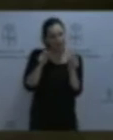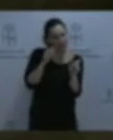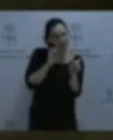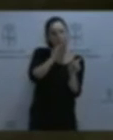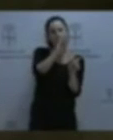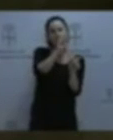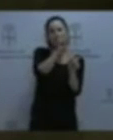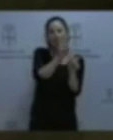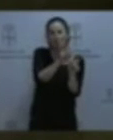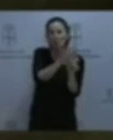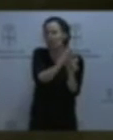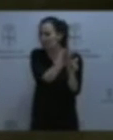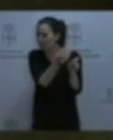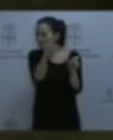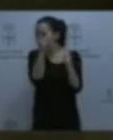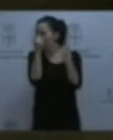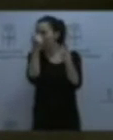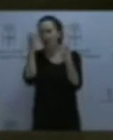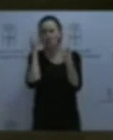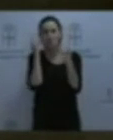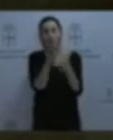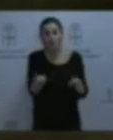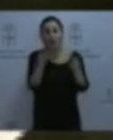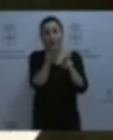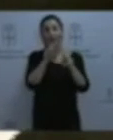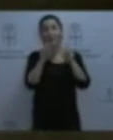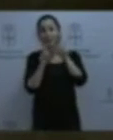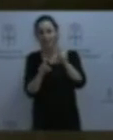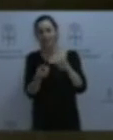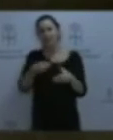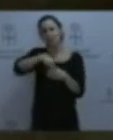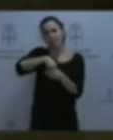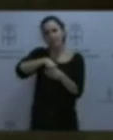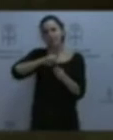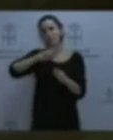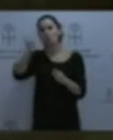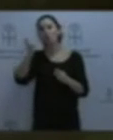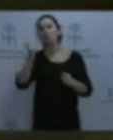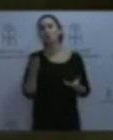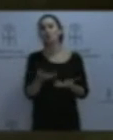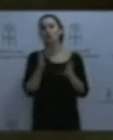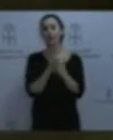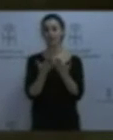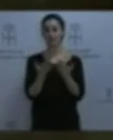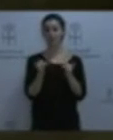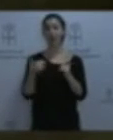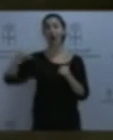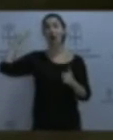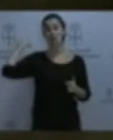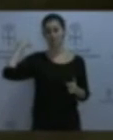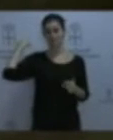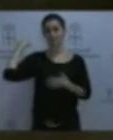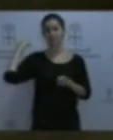alumnado, que yo le reformulo y que podría contenerse en otro libro de otra época.